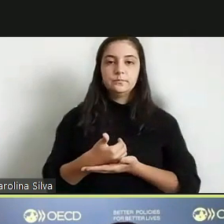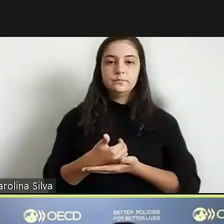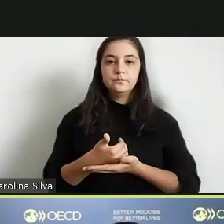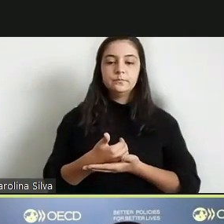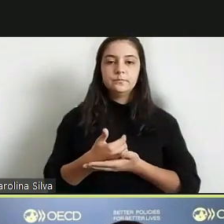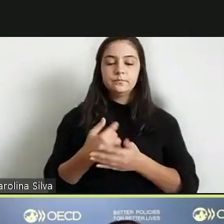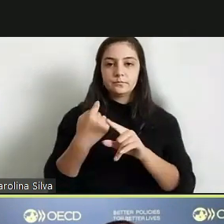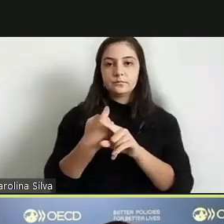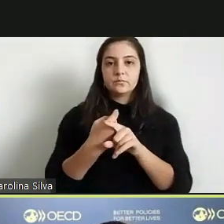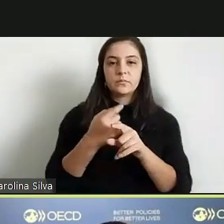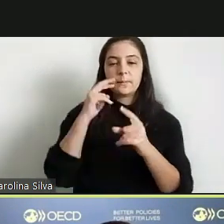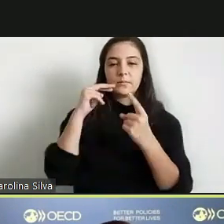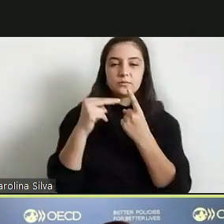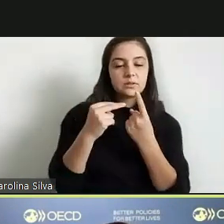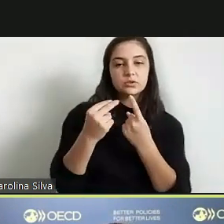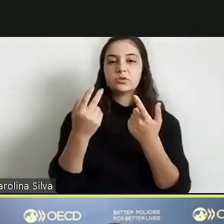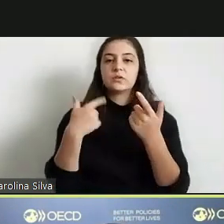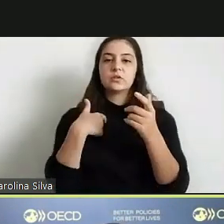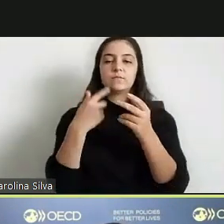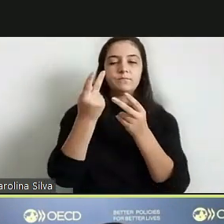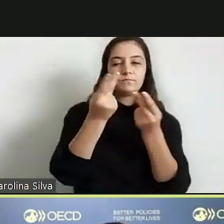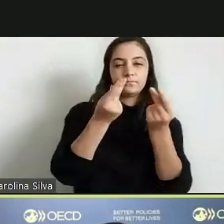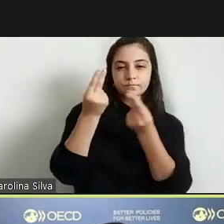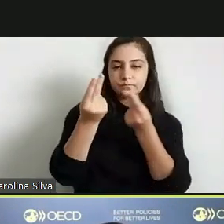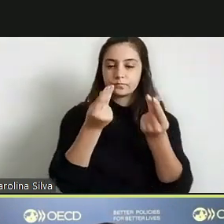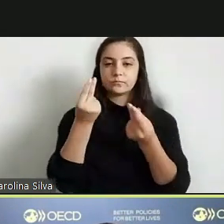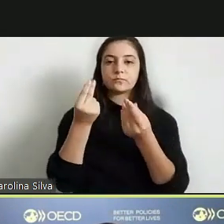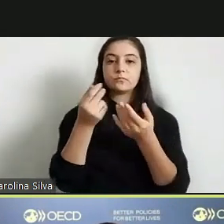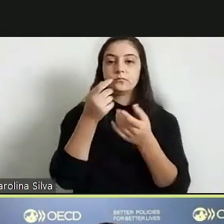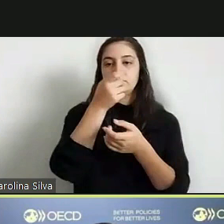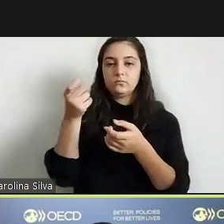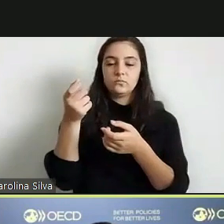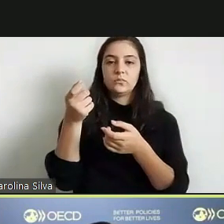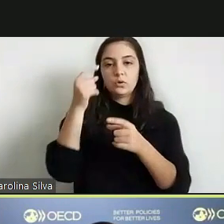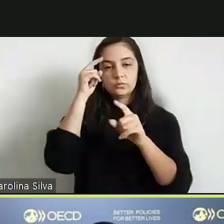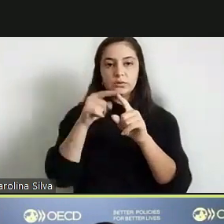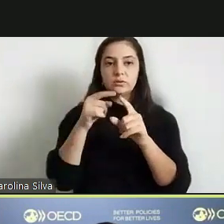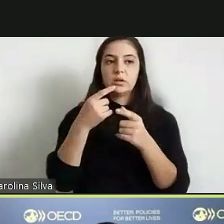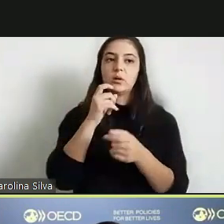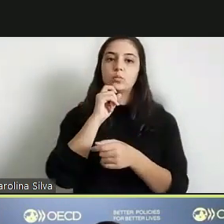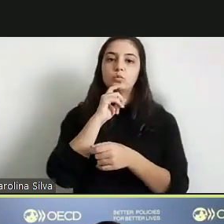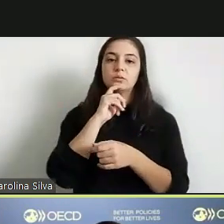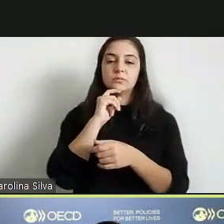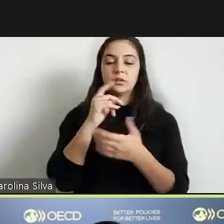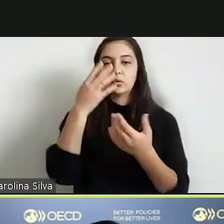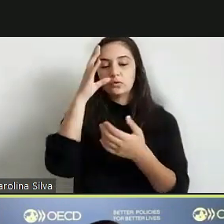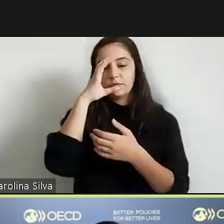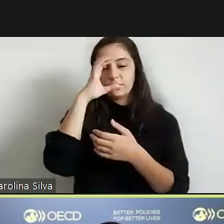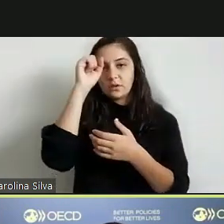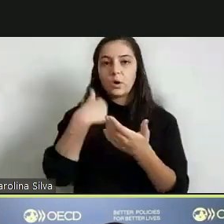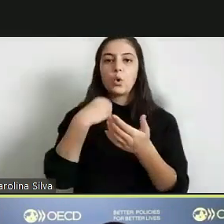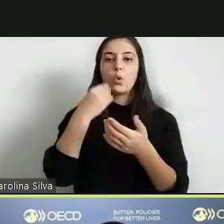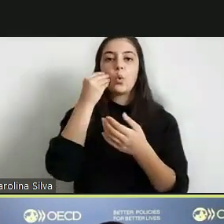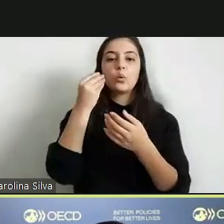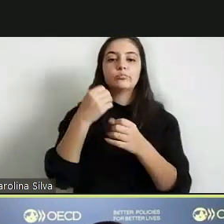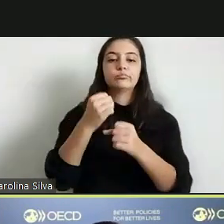abordan percepciones, evaluaciones de la gente sobre la competencia del gobierno, sobre su apertura,